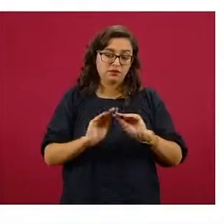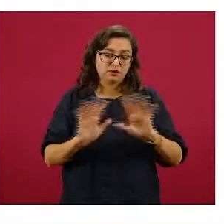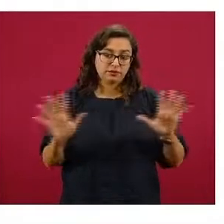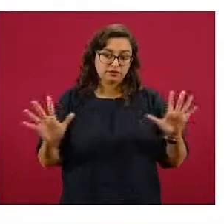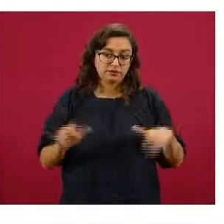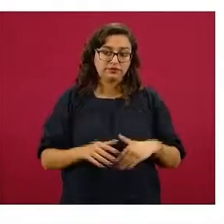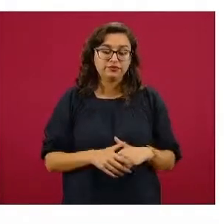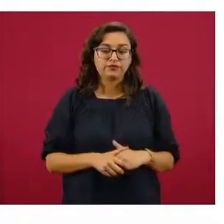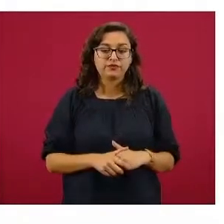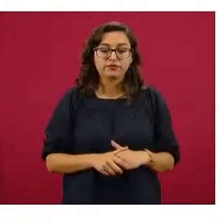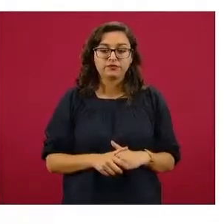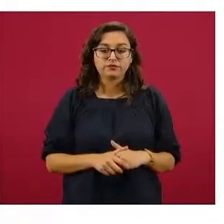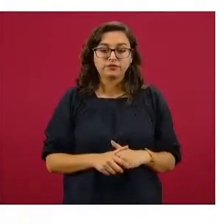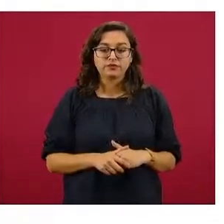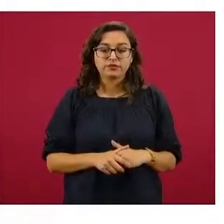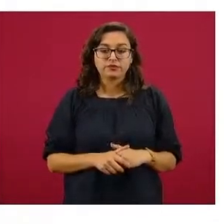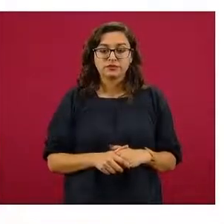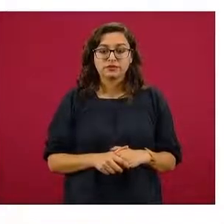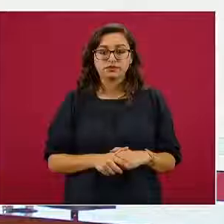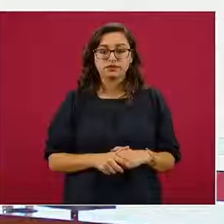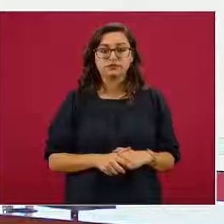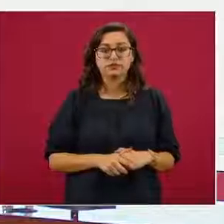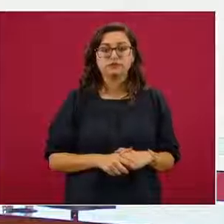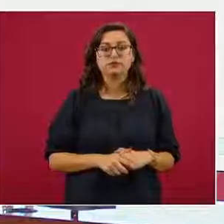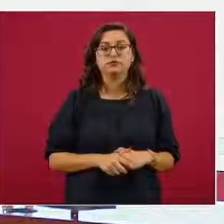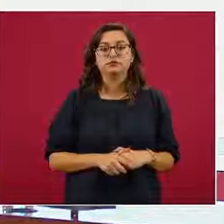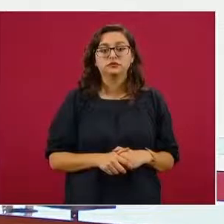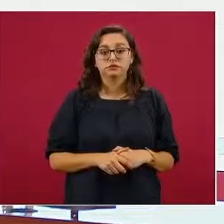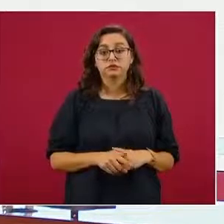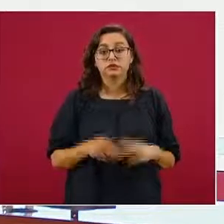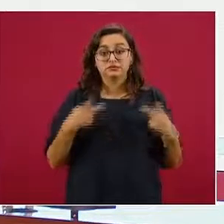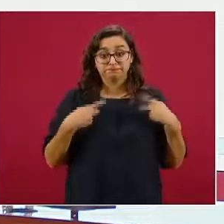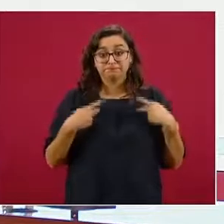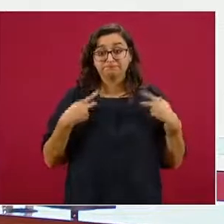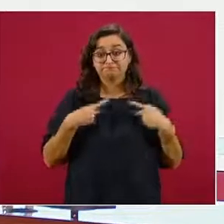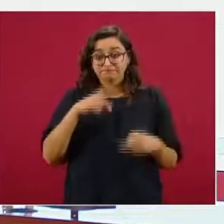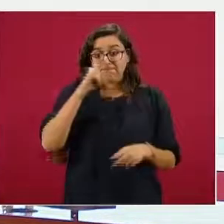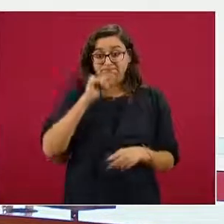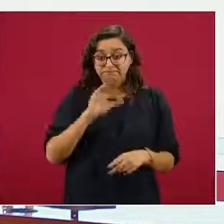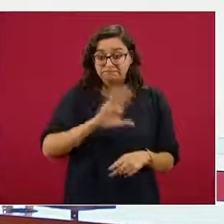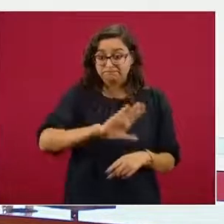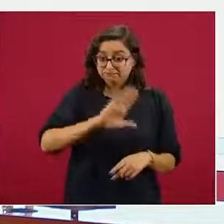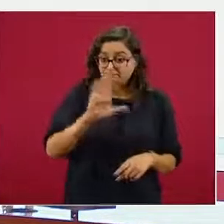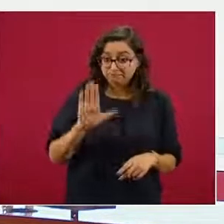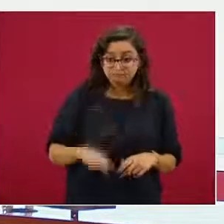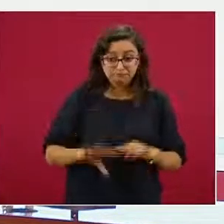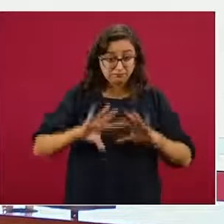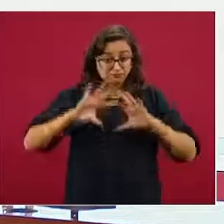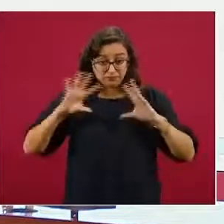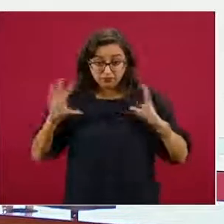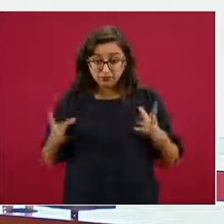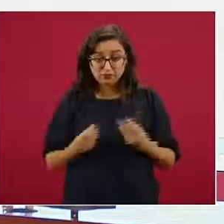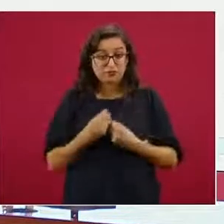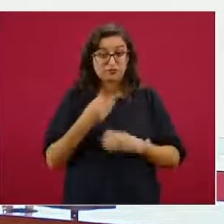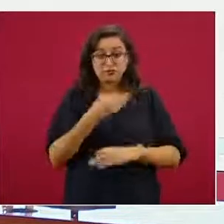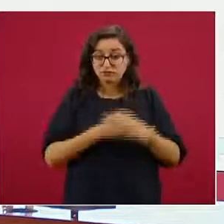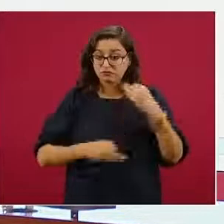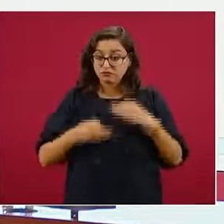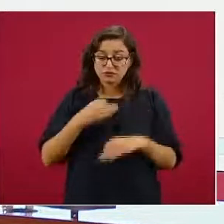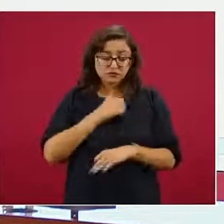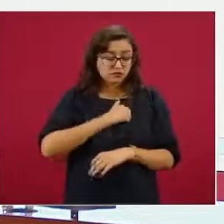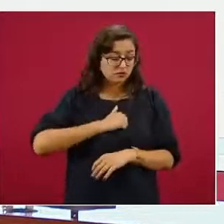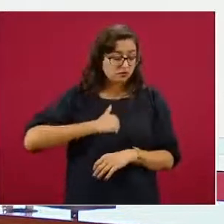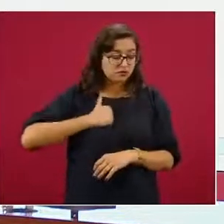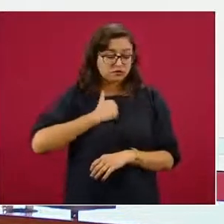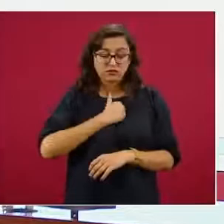Lo que vemos aquí es la curva epidémica de muertes, de defunciones, todas y cada una de ellas muy